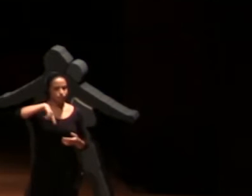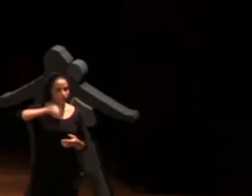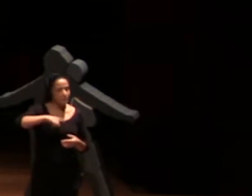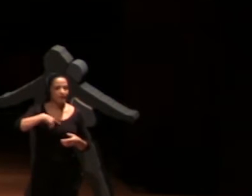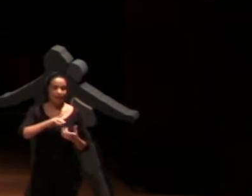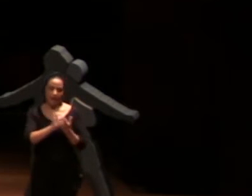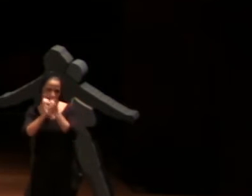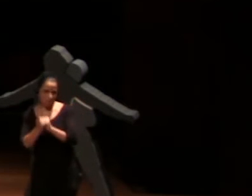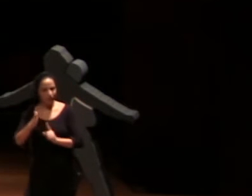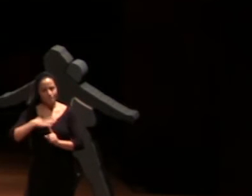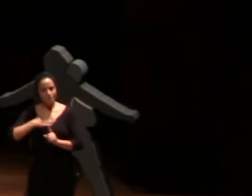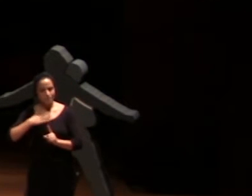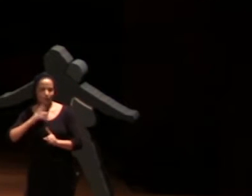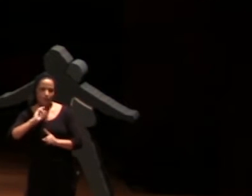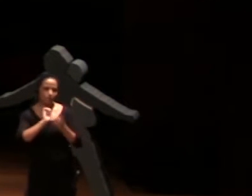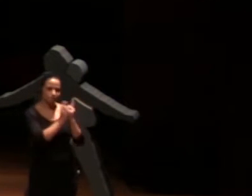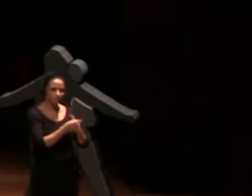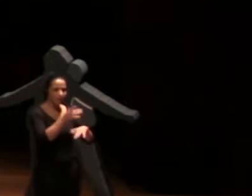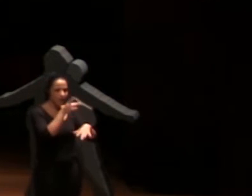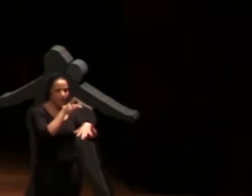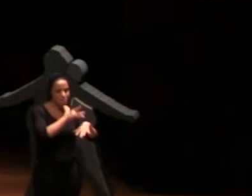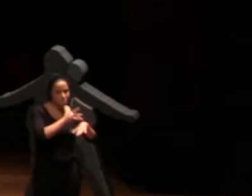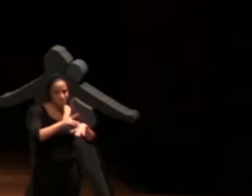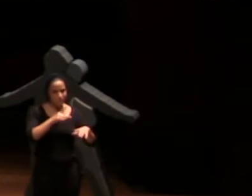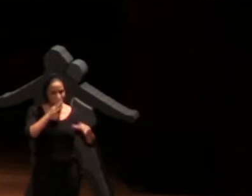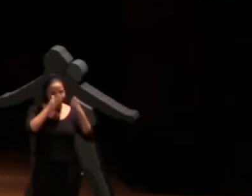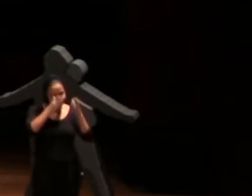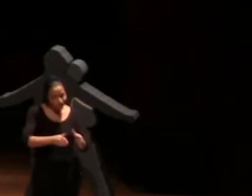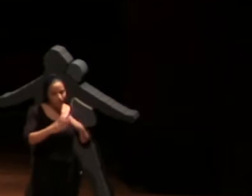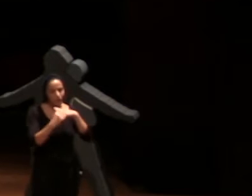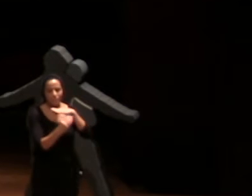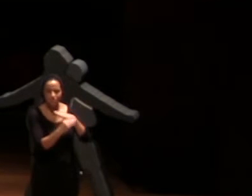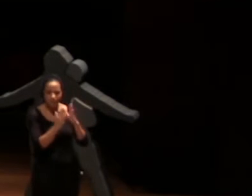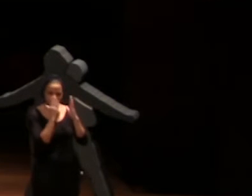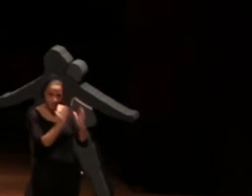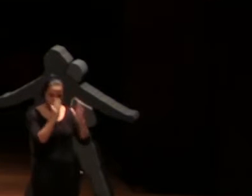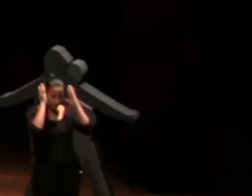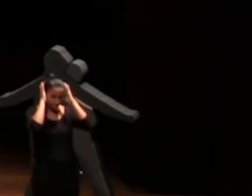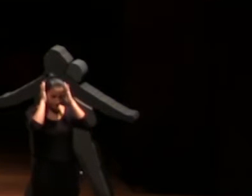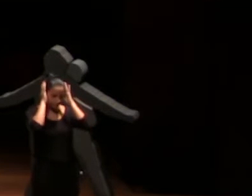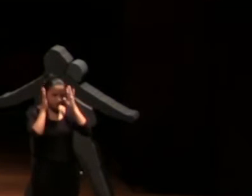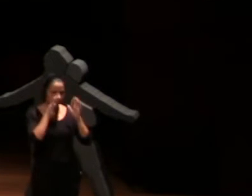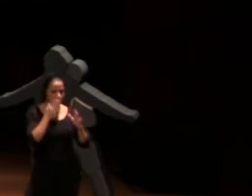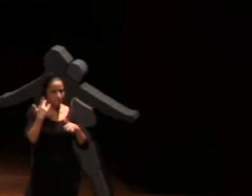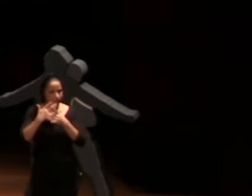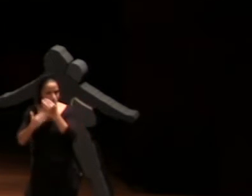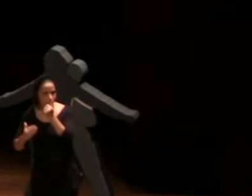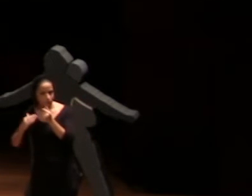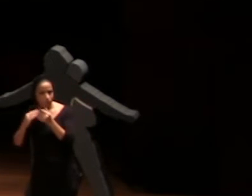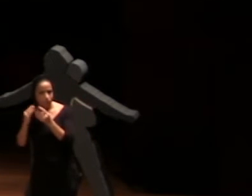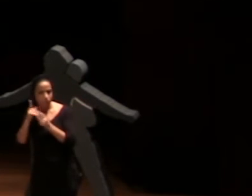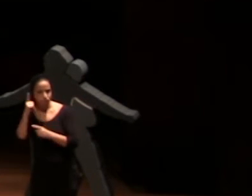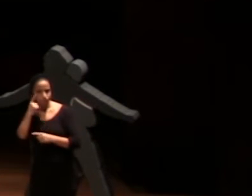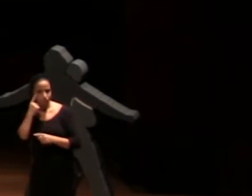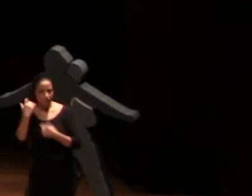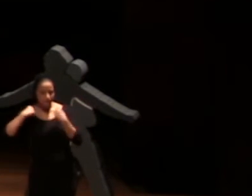medicina basada en el humanismo, centrada en el paciente, justamente por compensar ese error que de alguna forma vimos